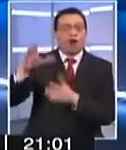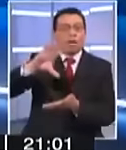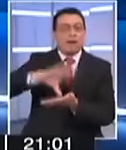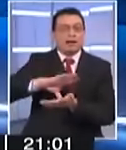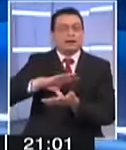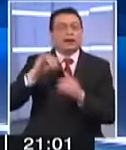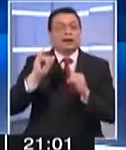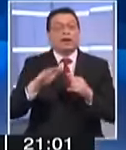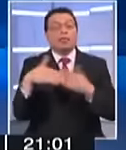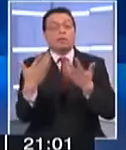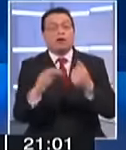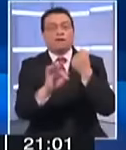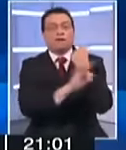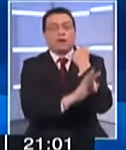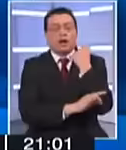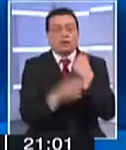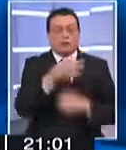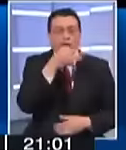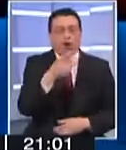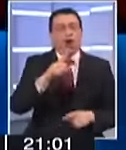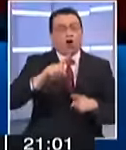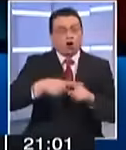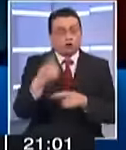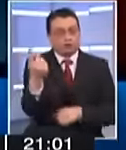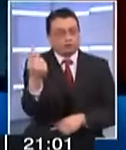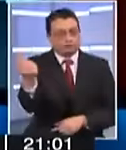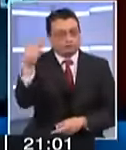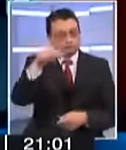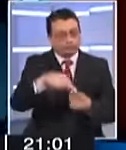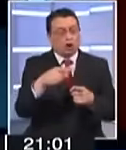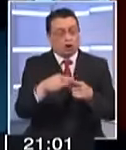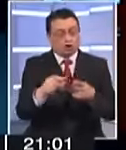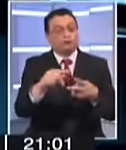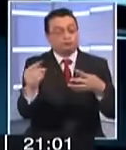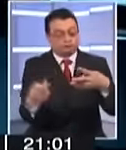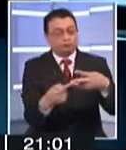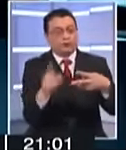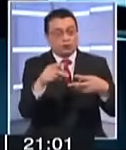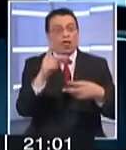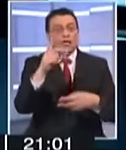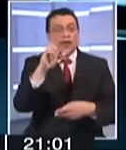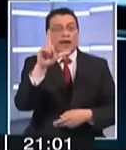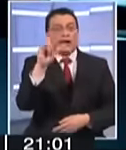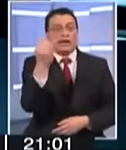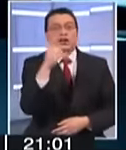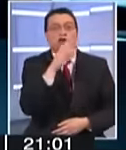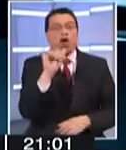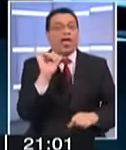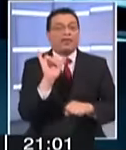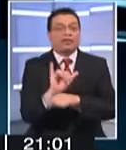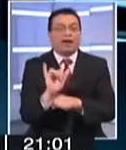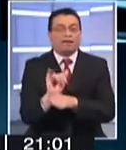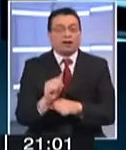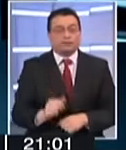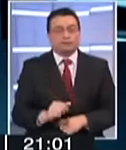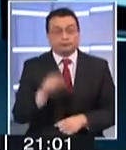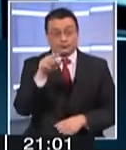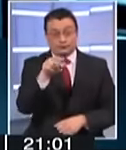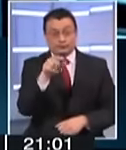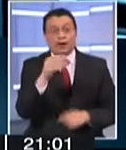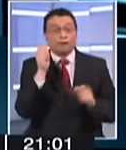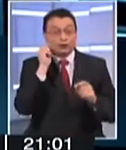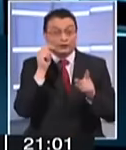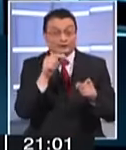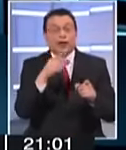después que la fiscalía anunciara otra formalización en su contra, ahora por el supuesto delito de estafa. Compañón disparó contra